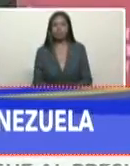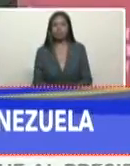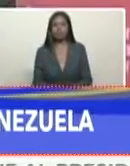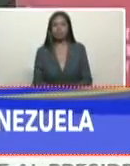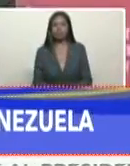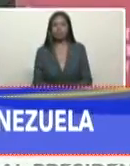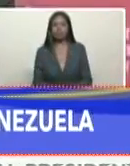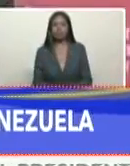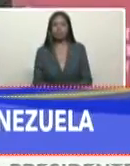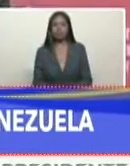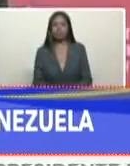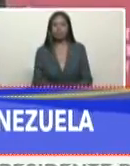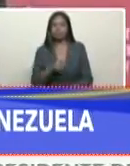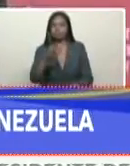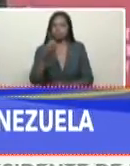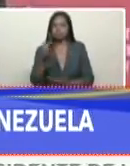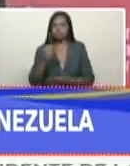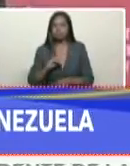Es más,